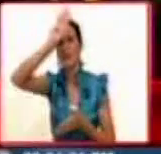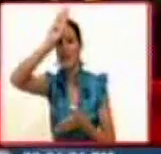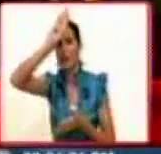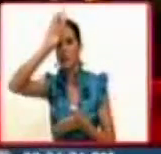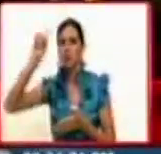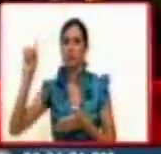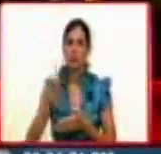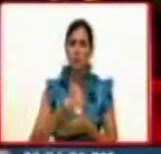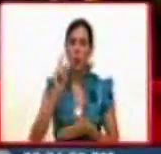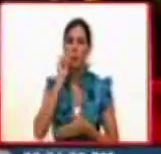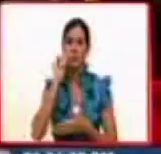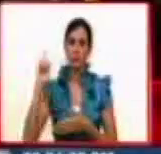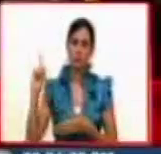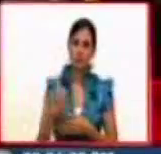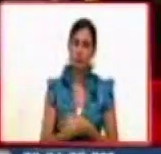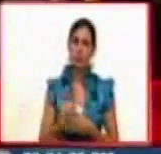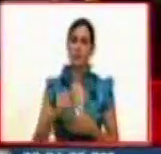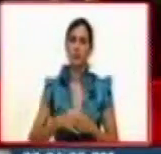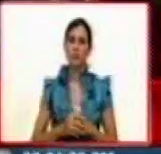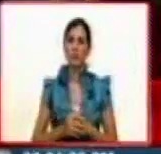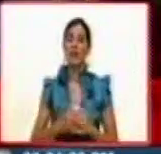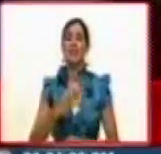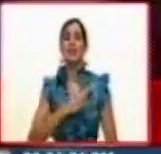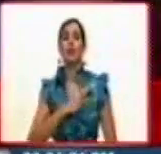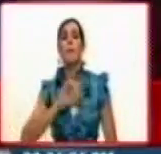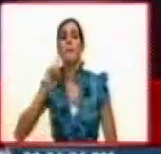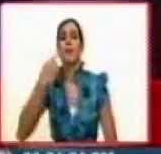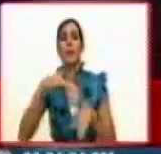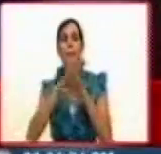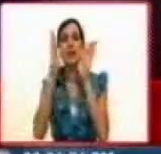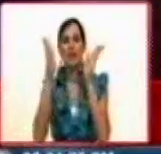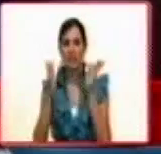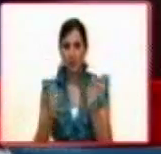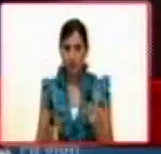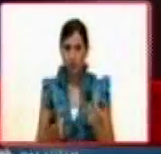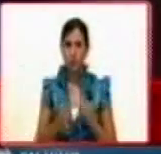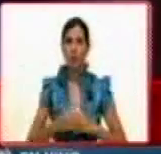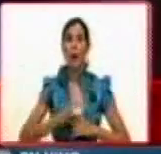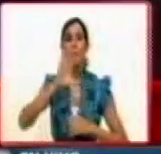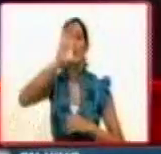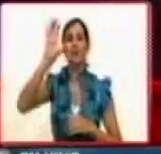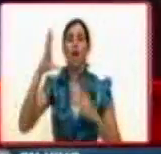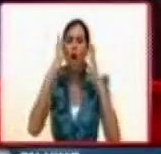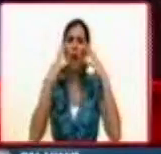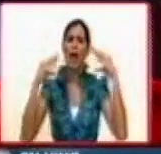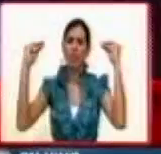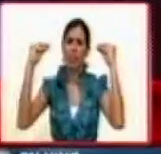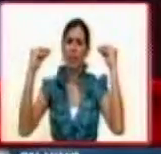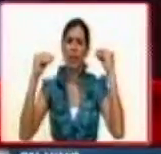Pietro Parolin, señor primer ministro de los Países Bajos,